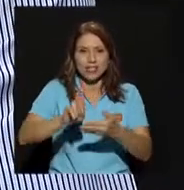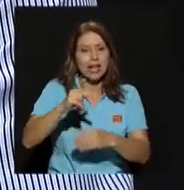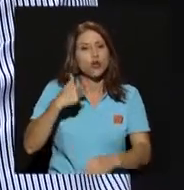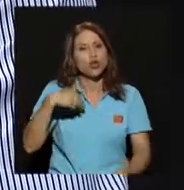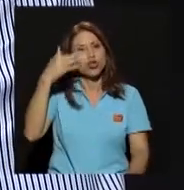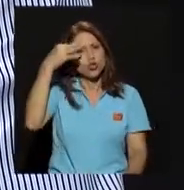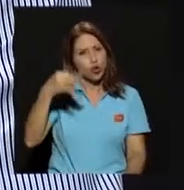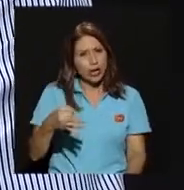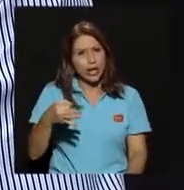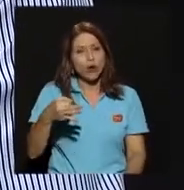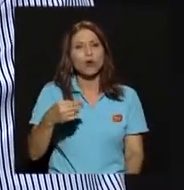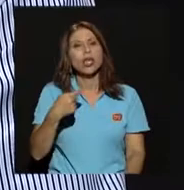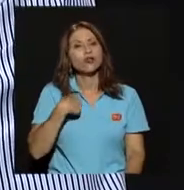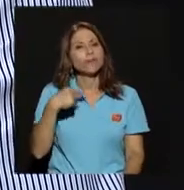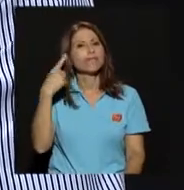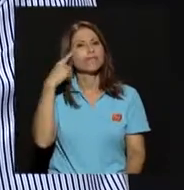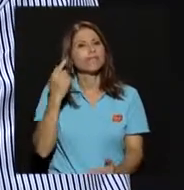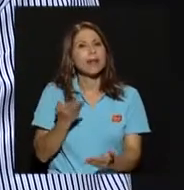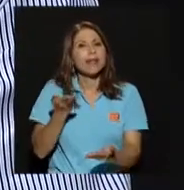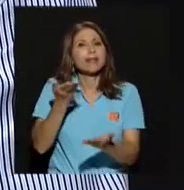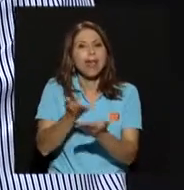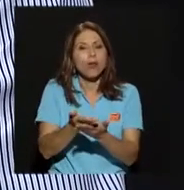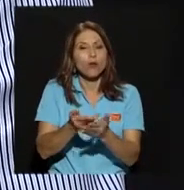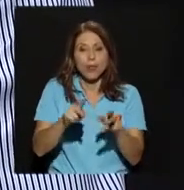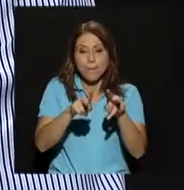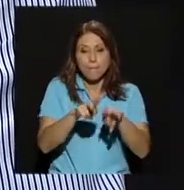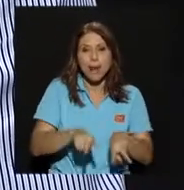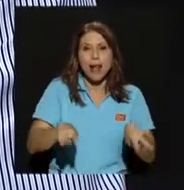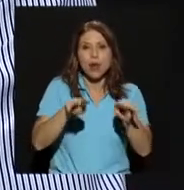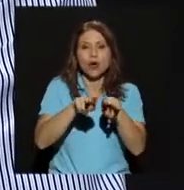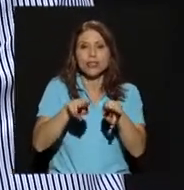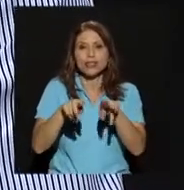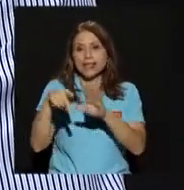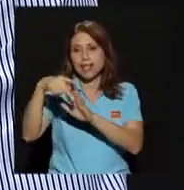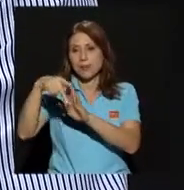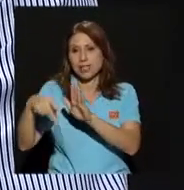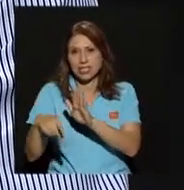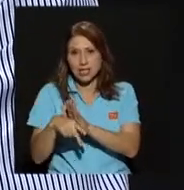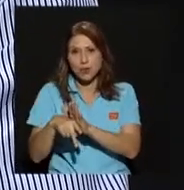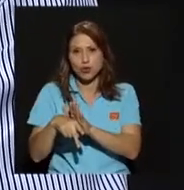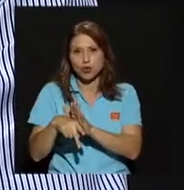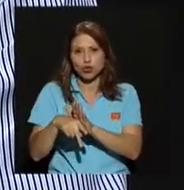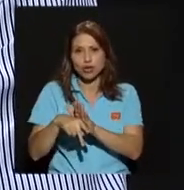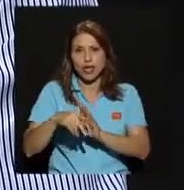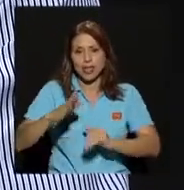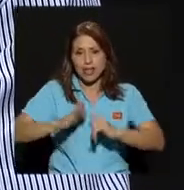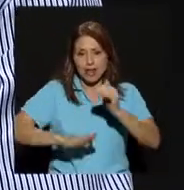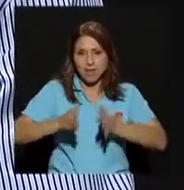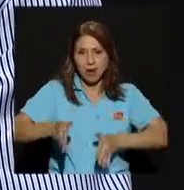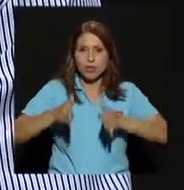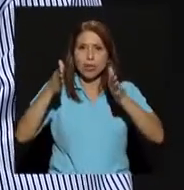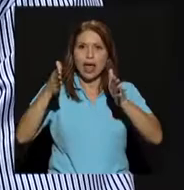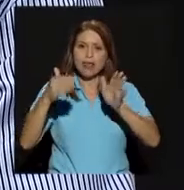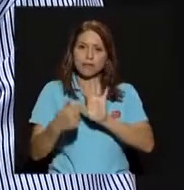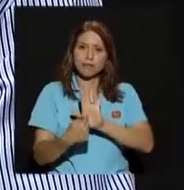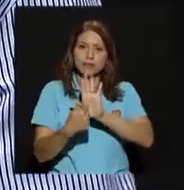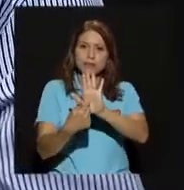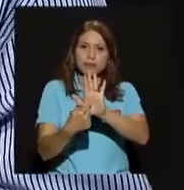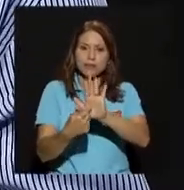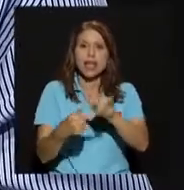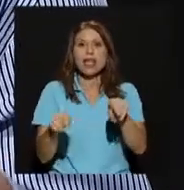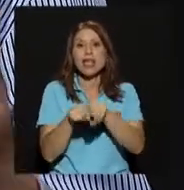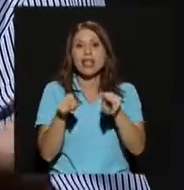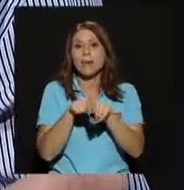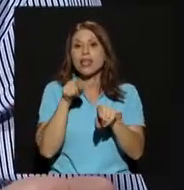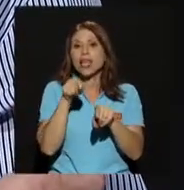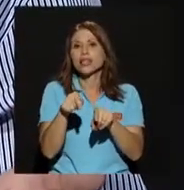creo que, y lo que me he planteado es llevar los valores y los principios que se tienen en la facultad, que mucho viene también de